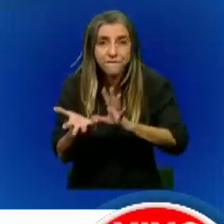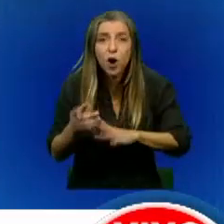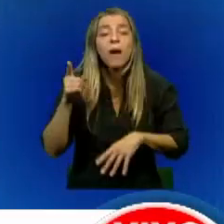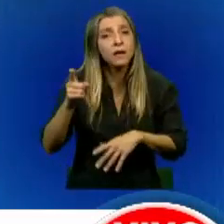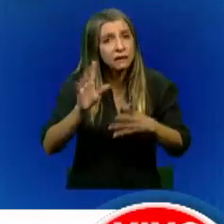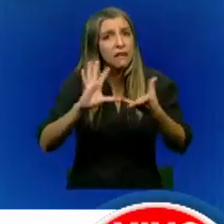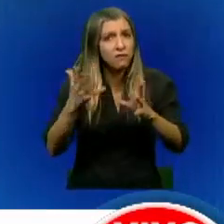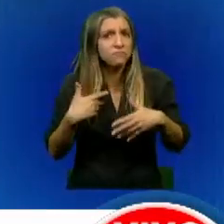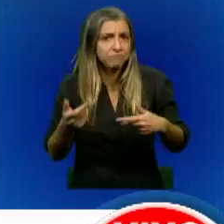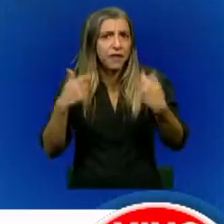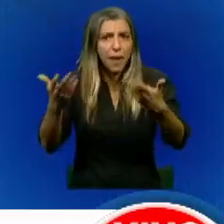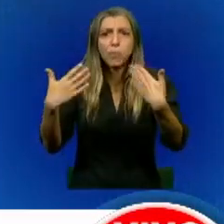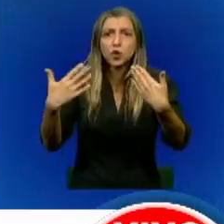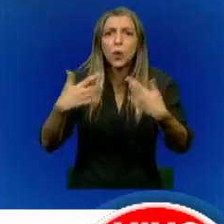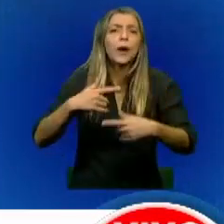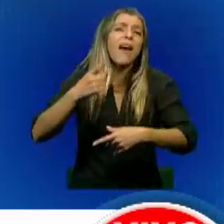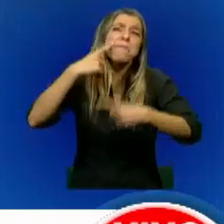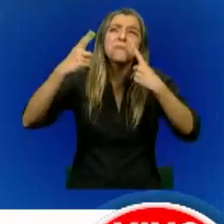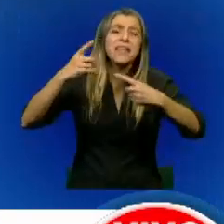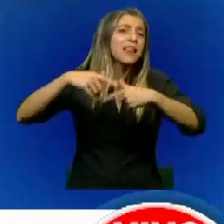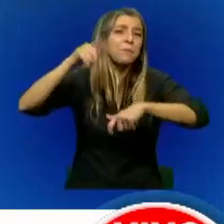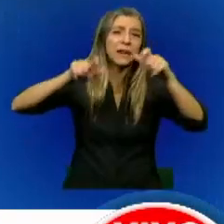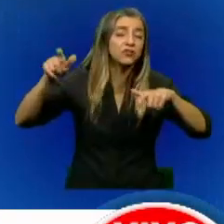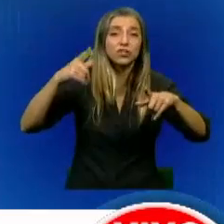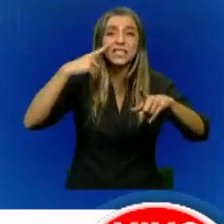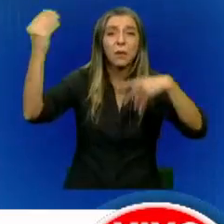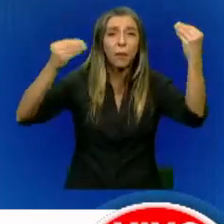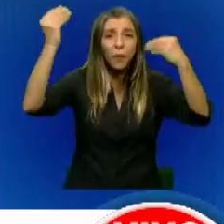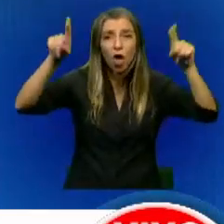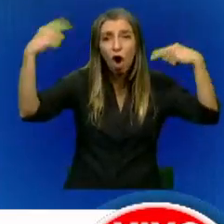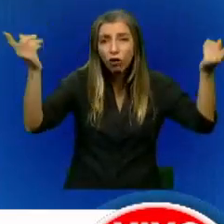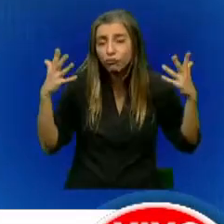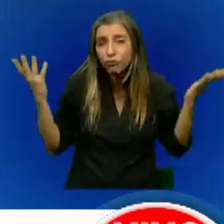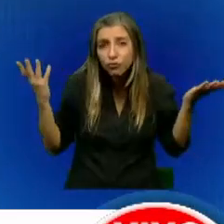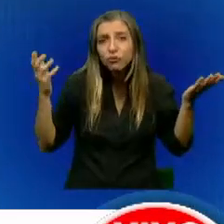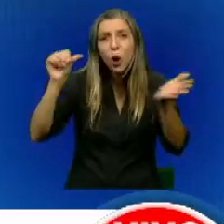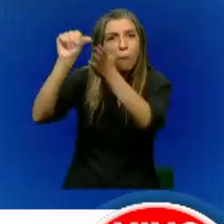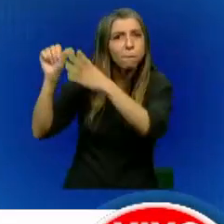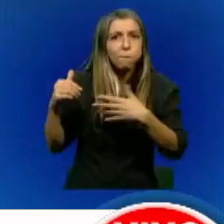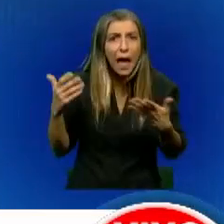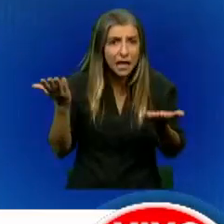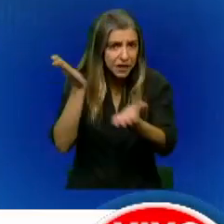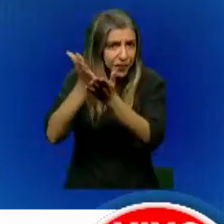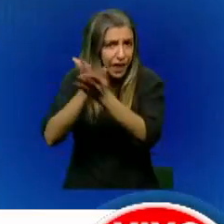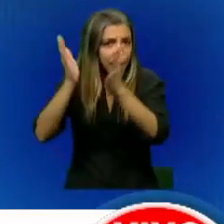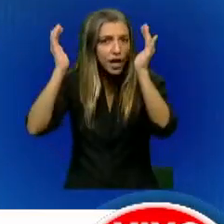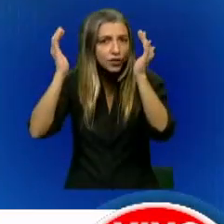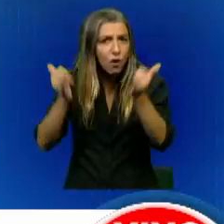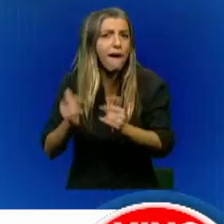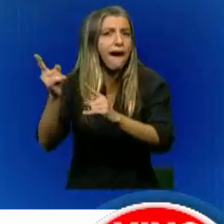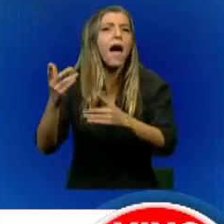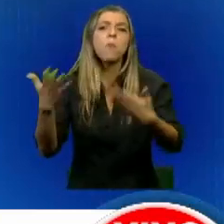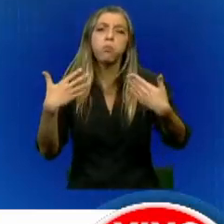favorece a esos miles de argentinos que por haberse ido a vivir en el exterior no pierden su derecho a poder expresar